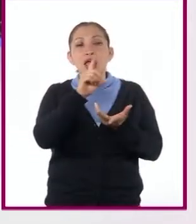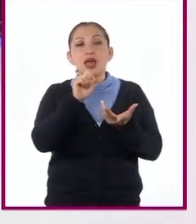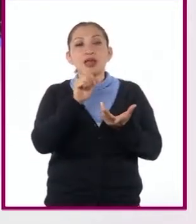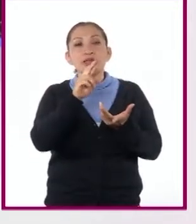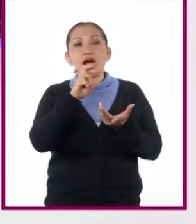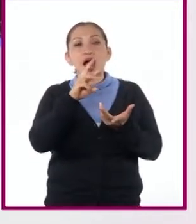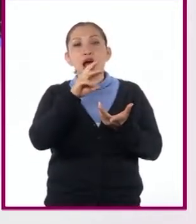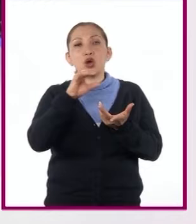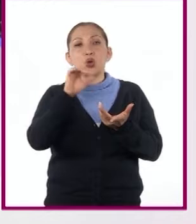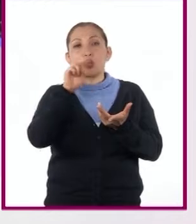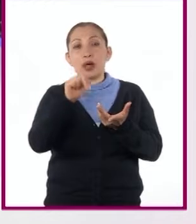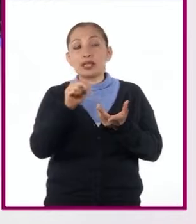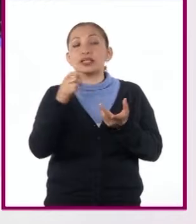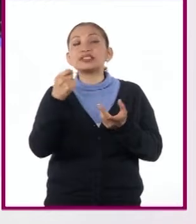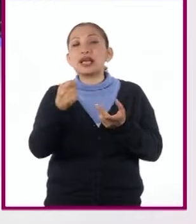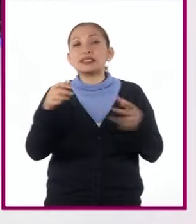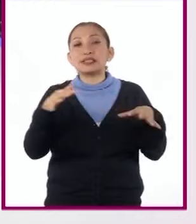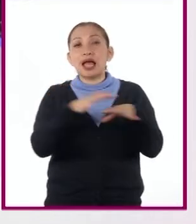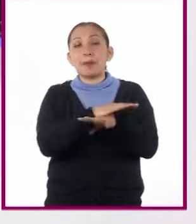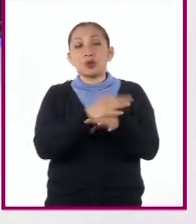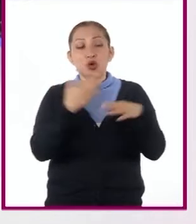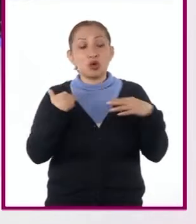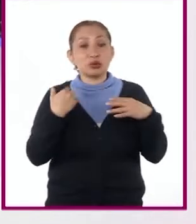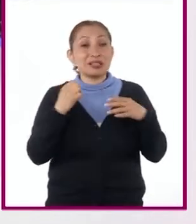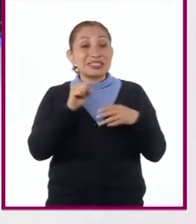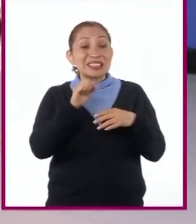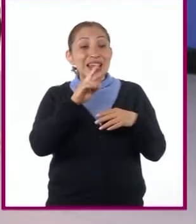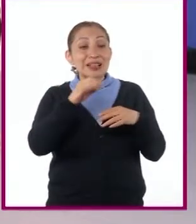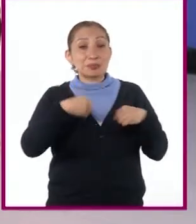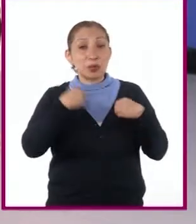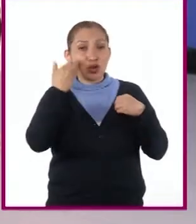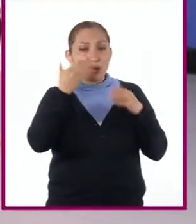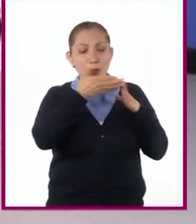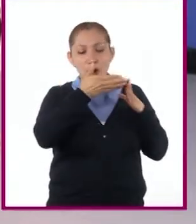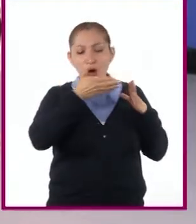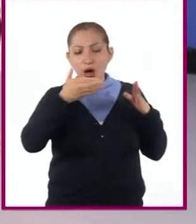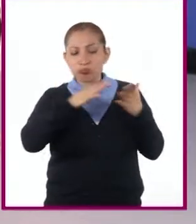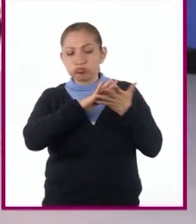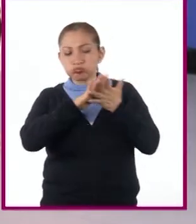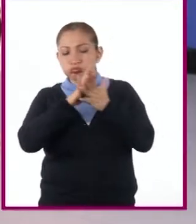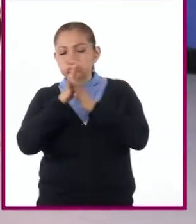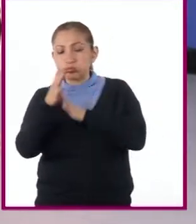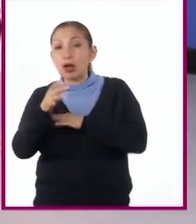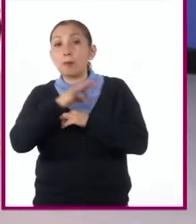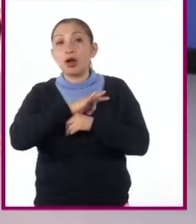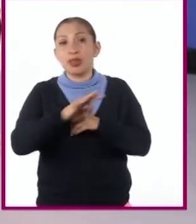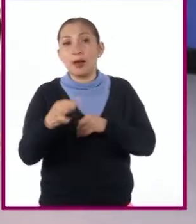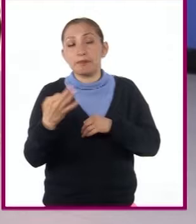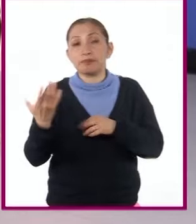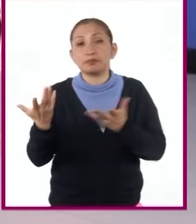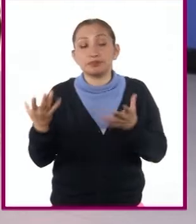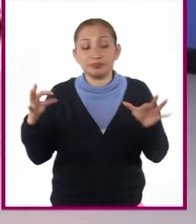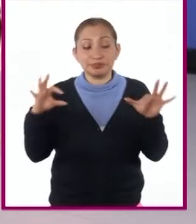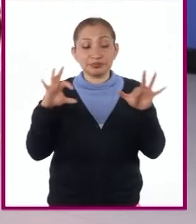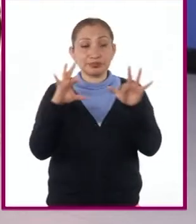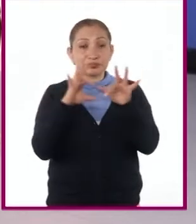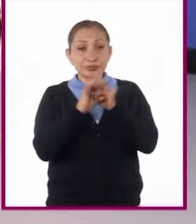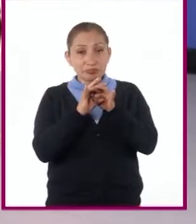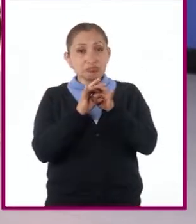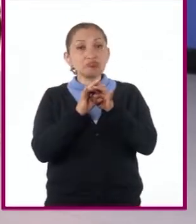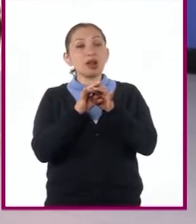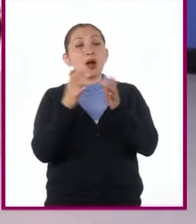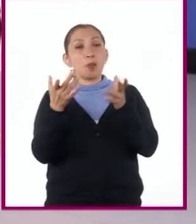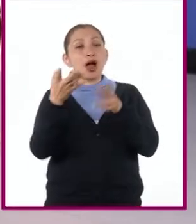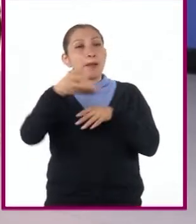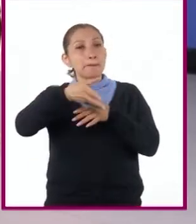sobre el cambio de los seres vivos en el tiempo, lo que nos permitirá poder integrar de manera amplia